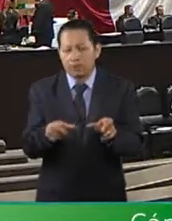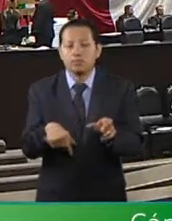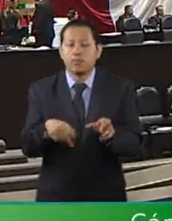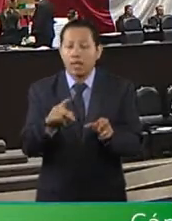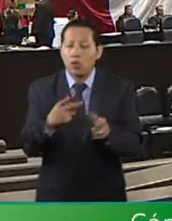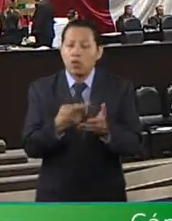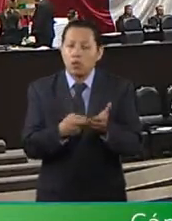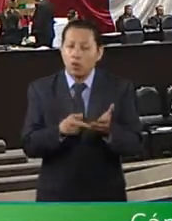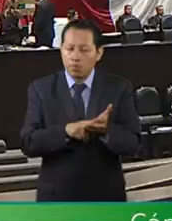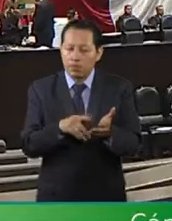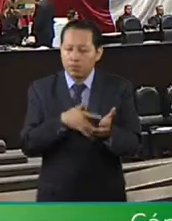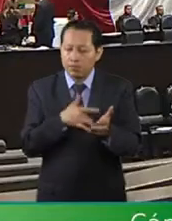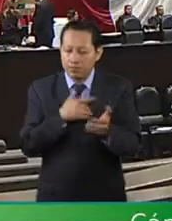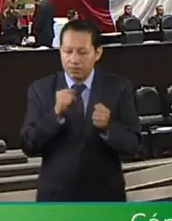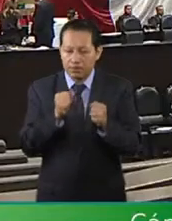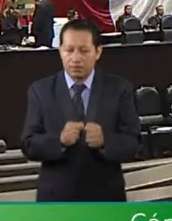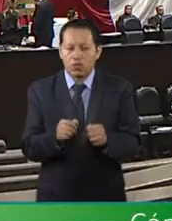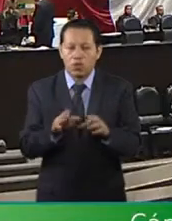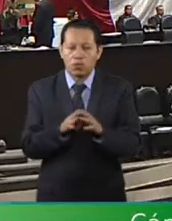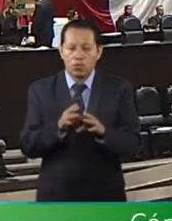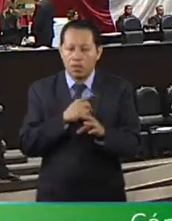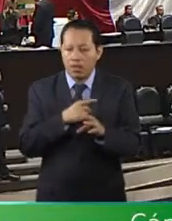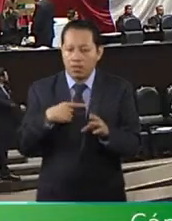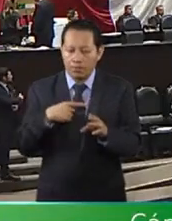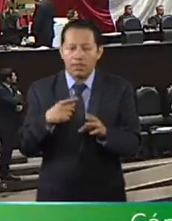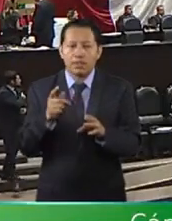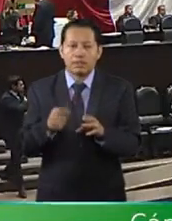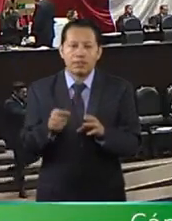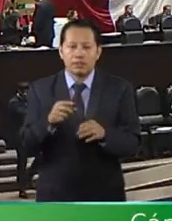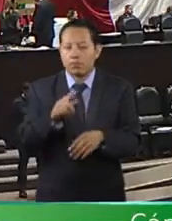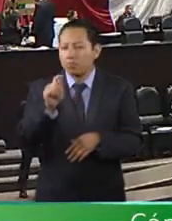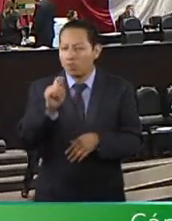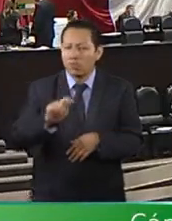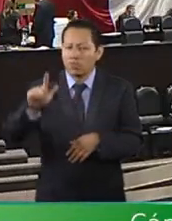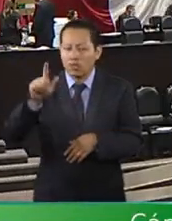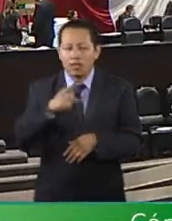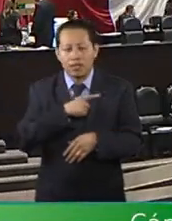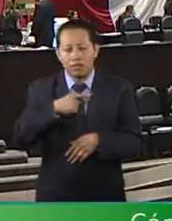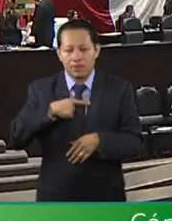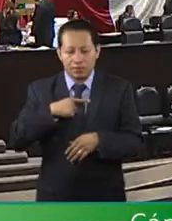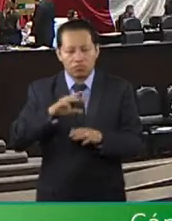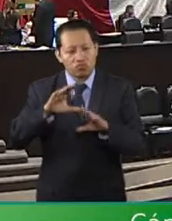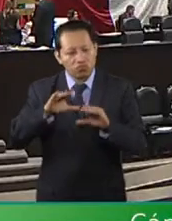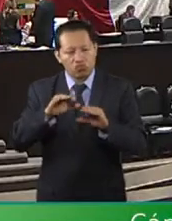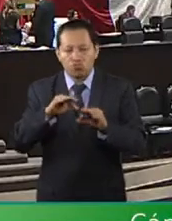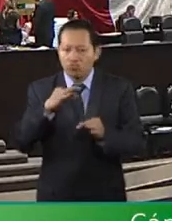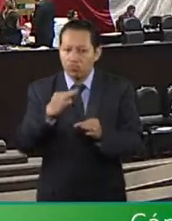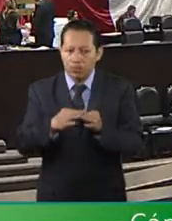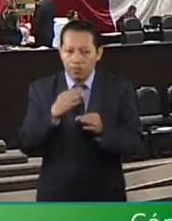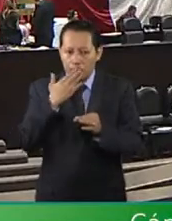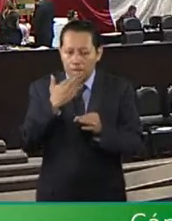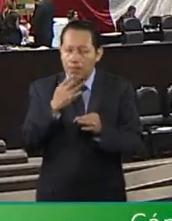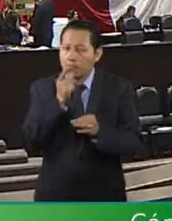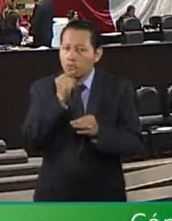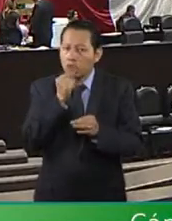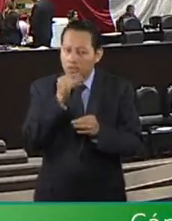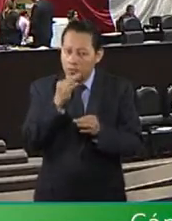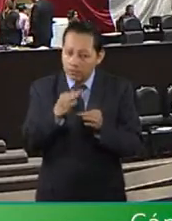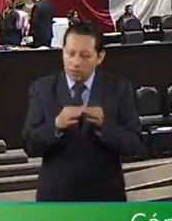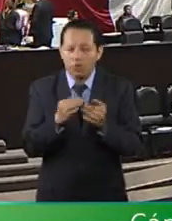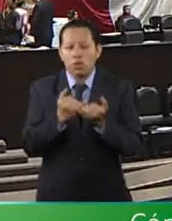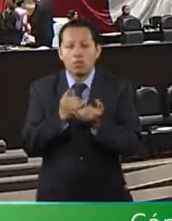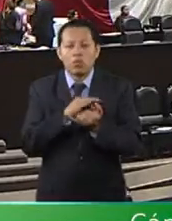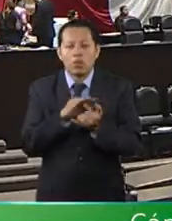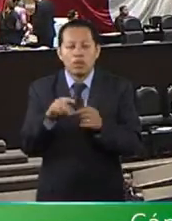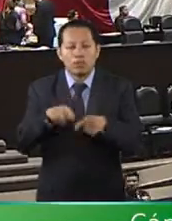también estamos convencidos que es la profesionalización dignificar a nuestros policías y darles